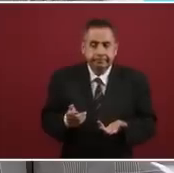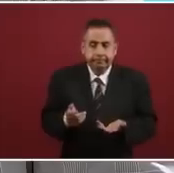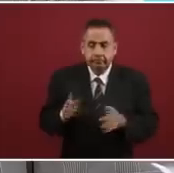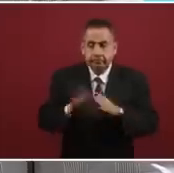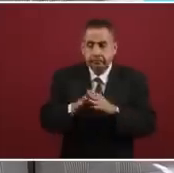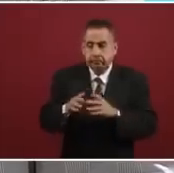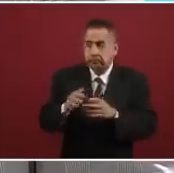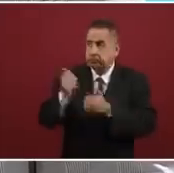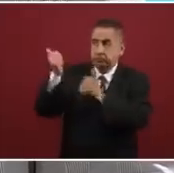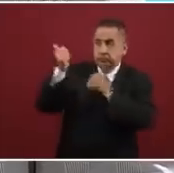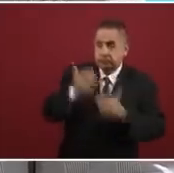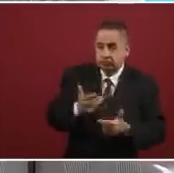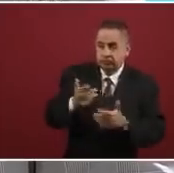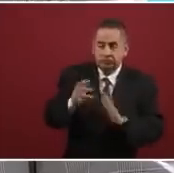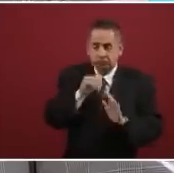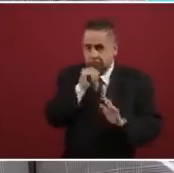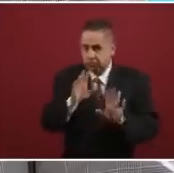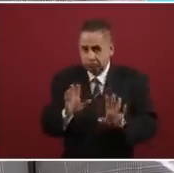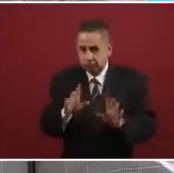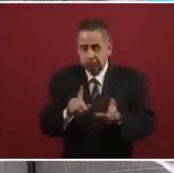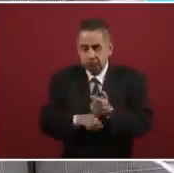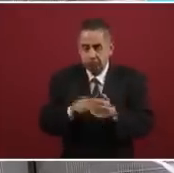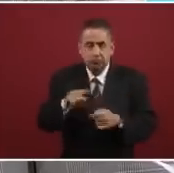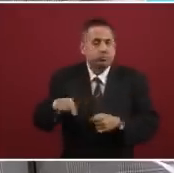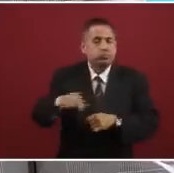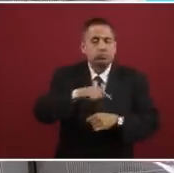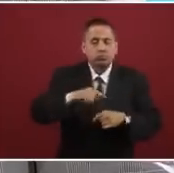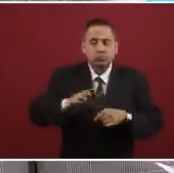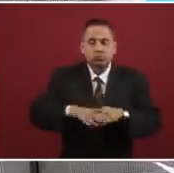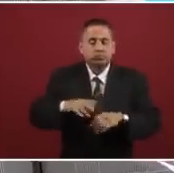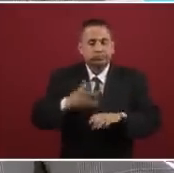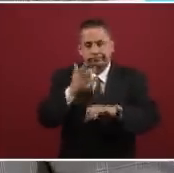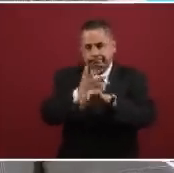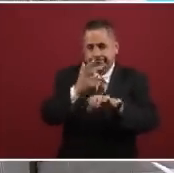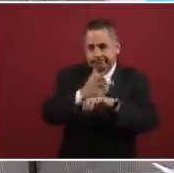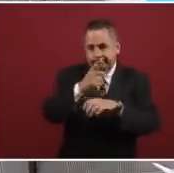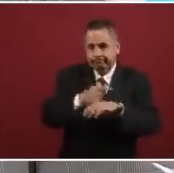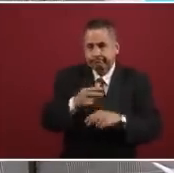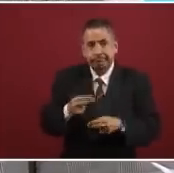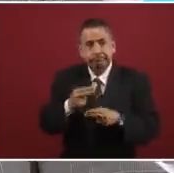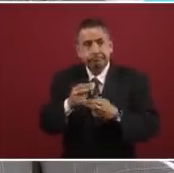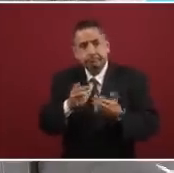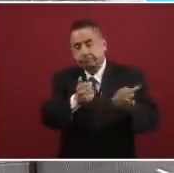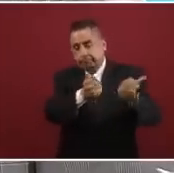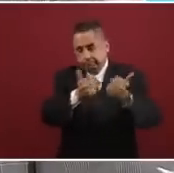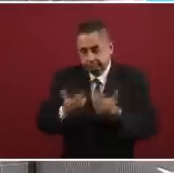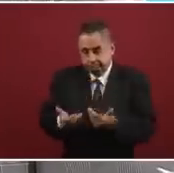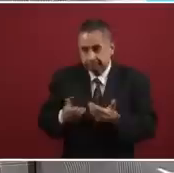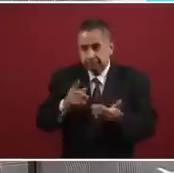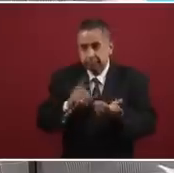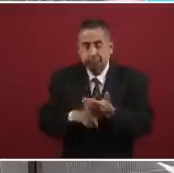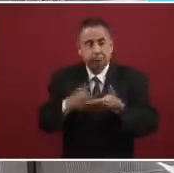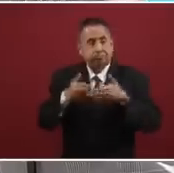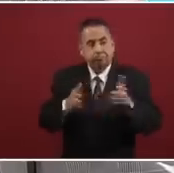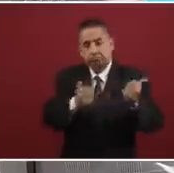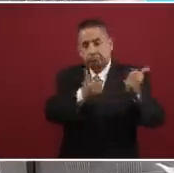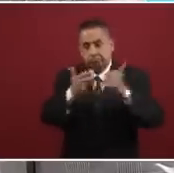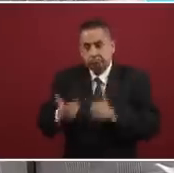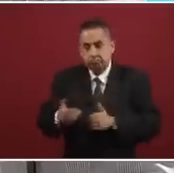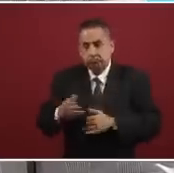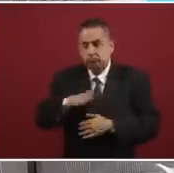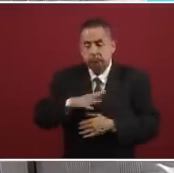por la importación, por los cupos, porque los Estados Unidos, que es nuestro principal proveedor cuando se abren cupos,